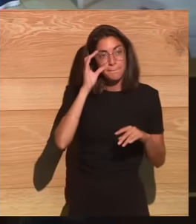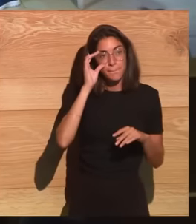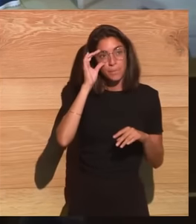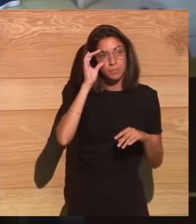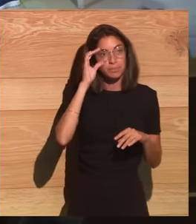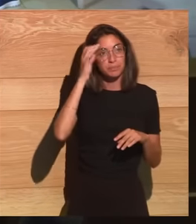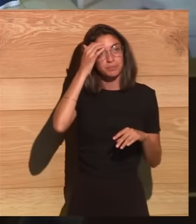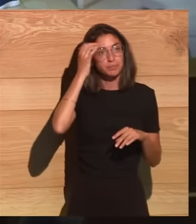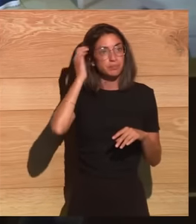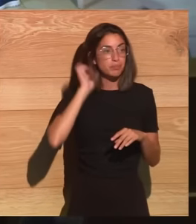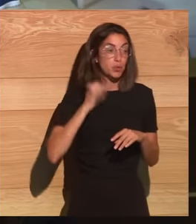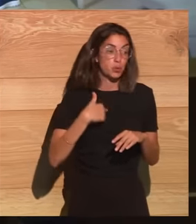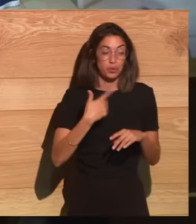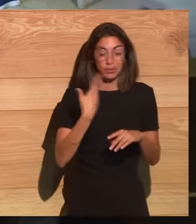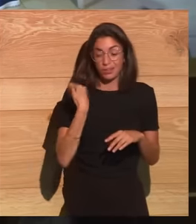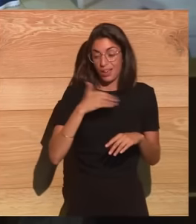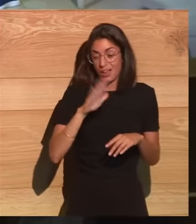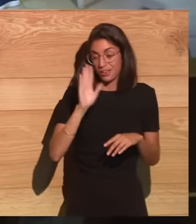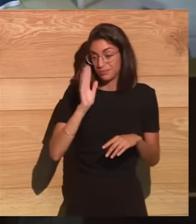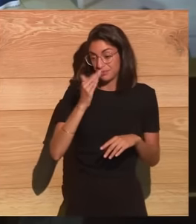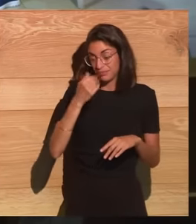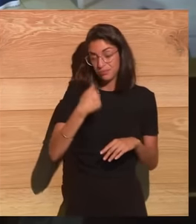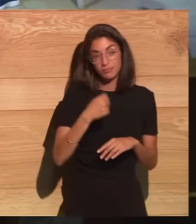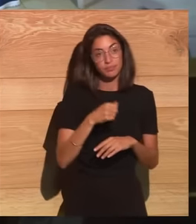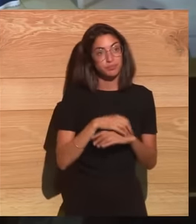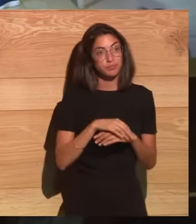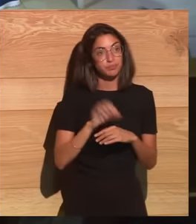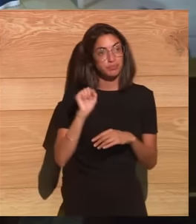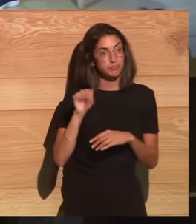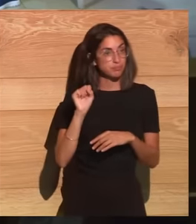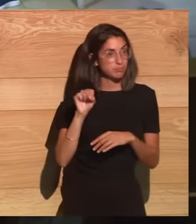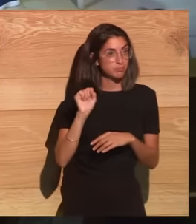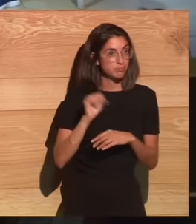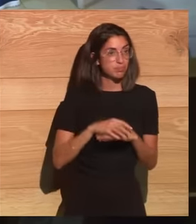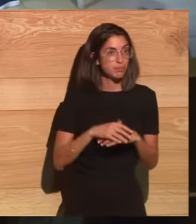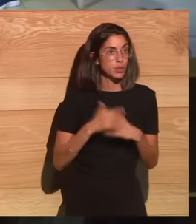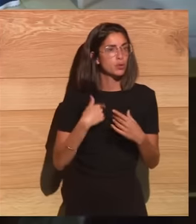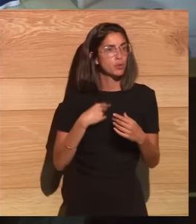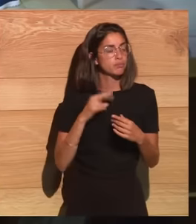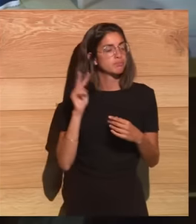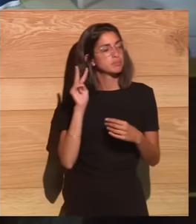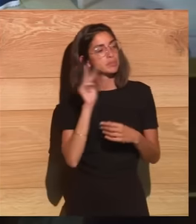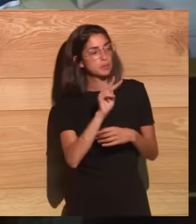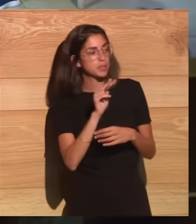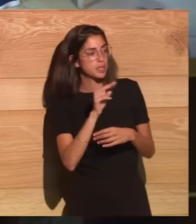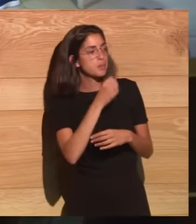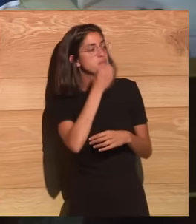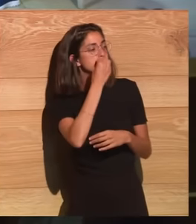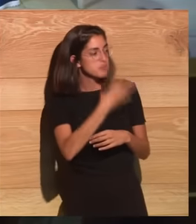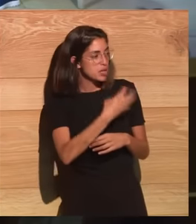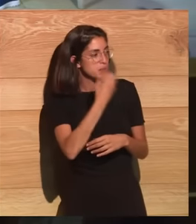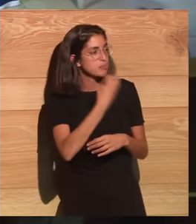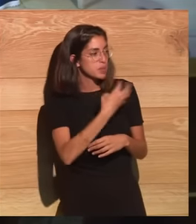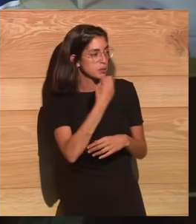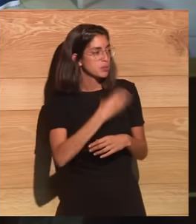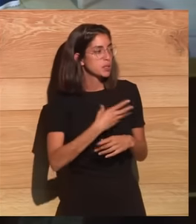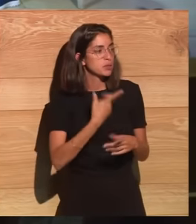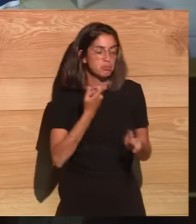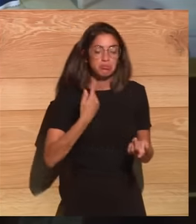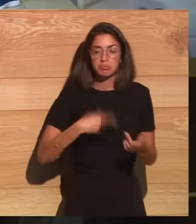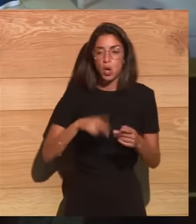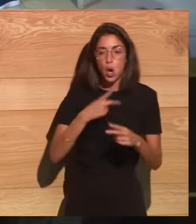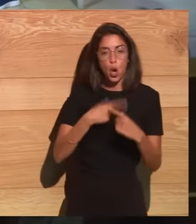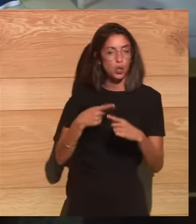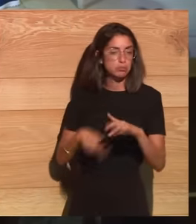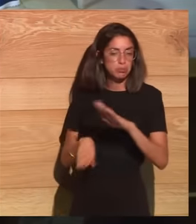Yo ¿cómo? Es que he dejado de prestar atención. Pero llevo así como 7 años. Le miro fijo y luego yo digo, muy bien, Juan. Y sigo a otras cosas. Pero y ya que está. No.